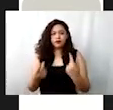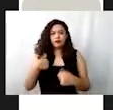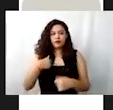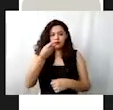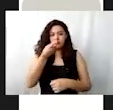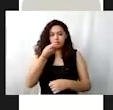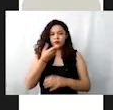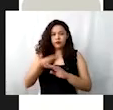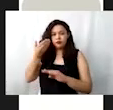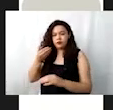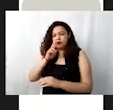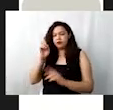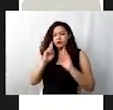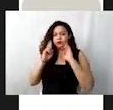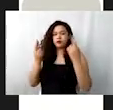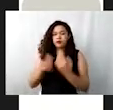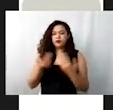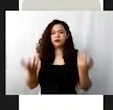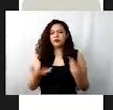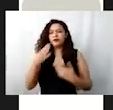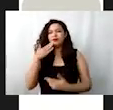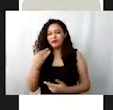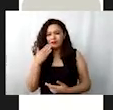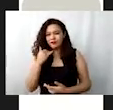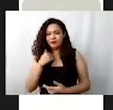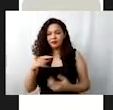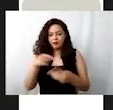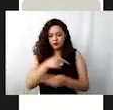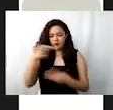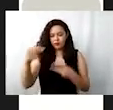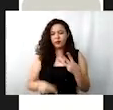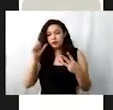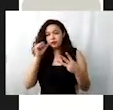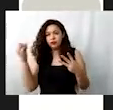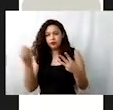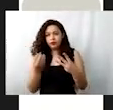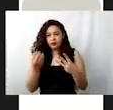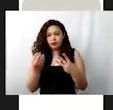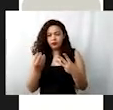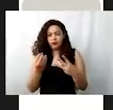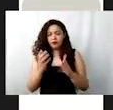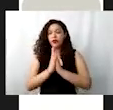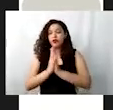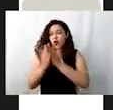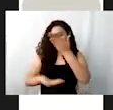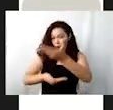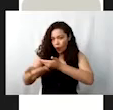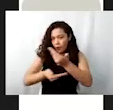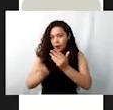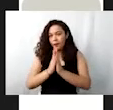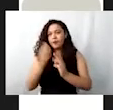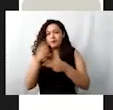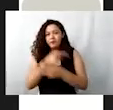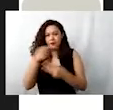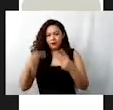sesión pasada, que muy amablemente nos hicieron 3 organizaciones el favor de compartir, y es un